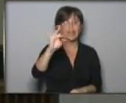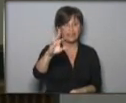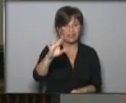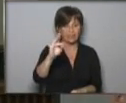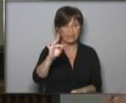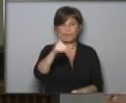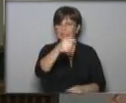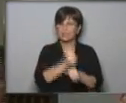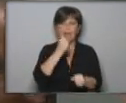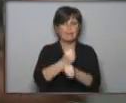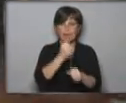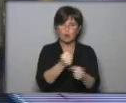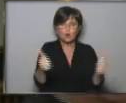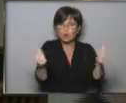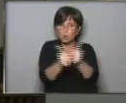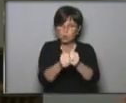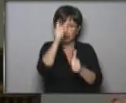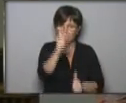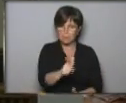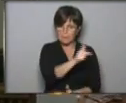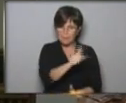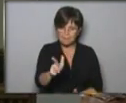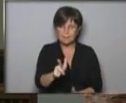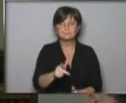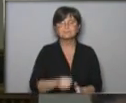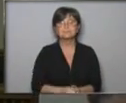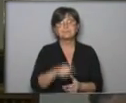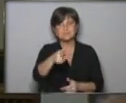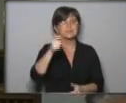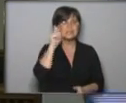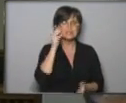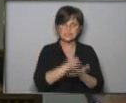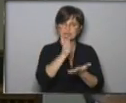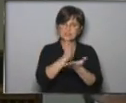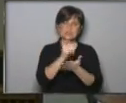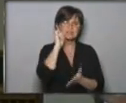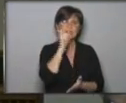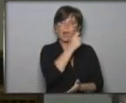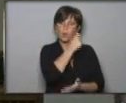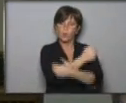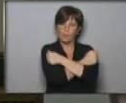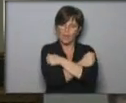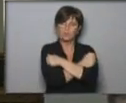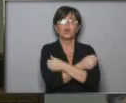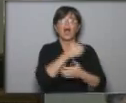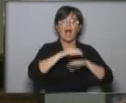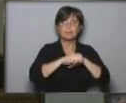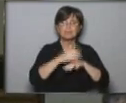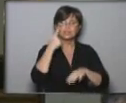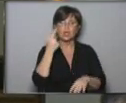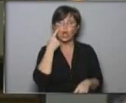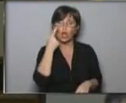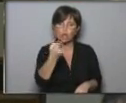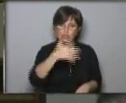años activamente con el Papa y allí sigue saludando a amigos y conocidos que están